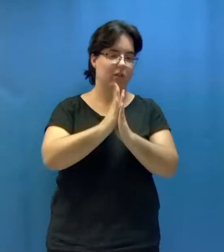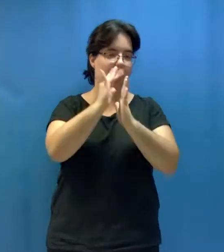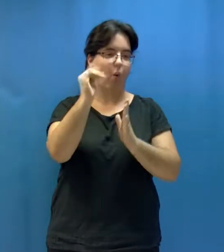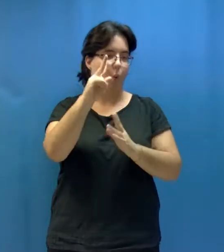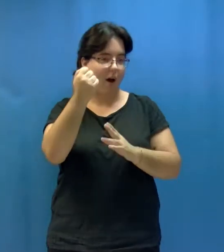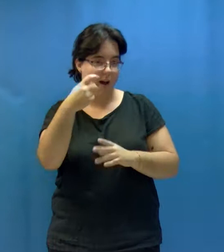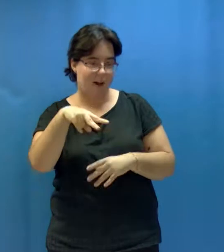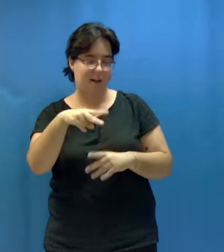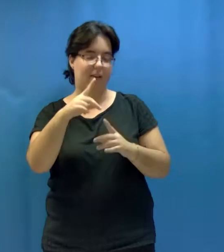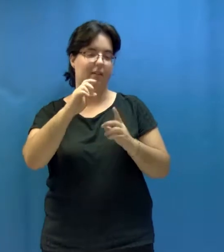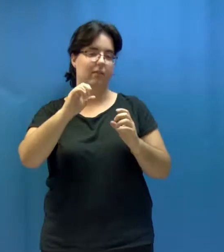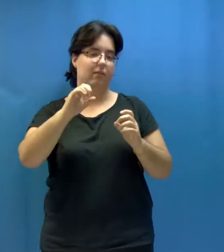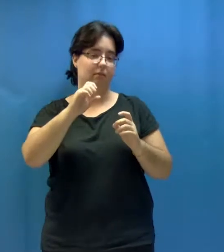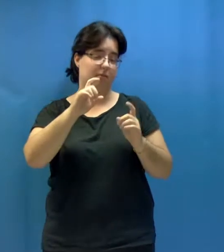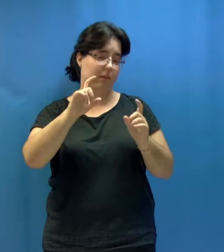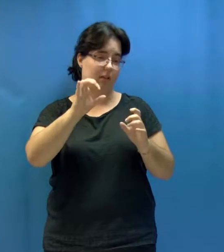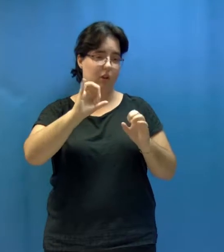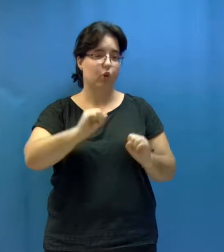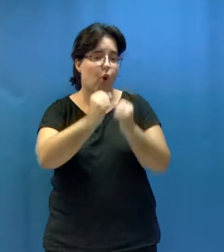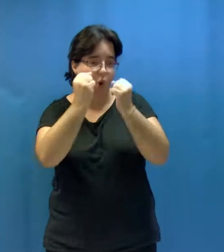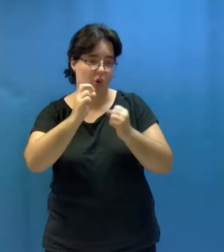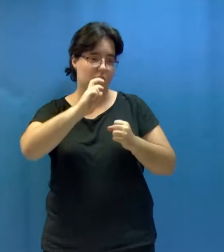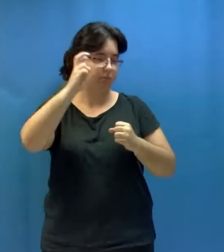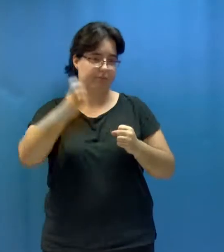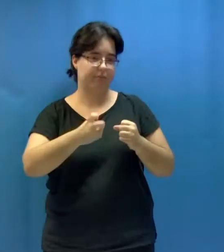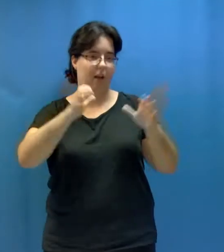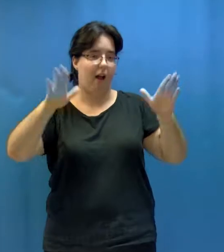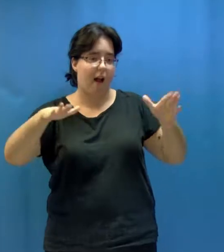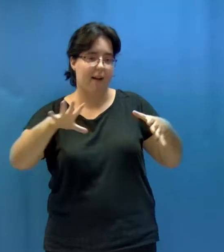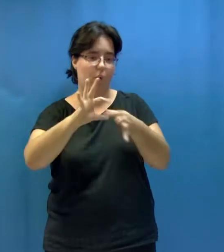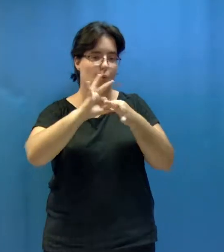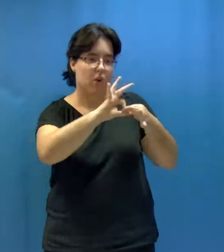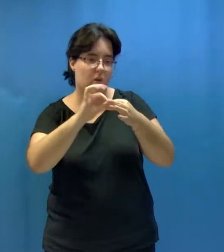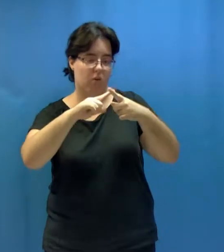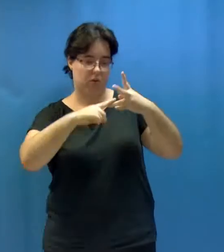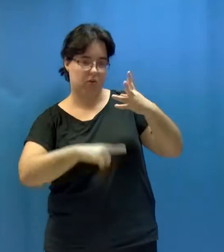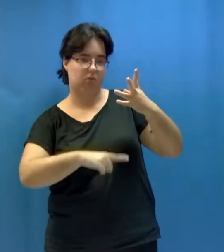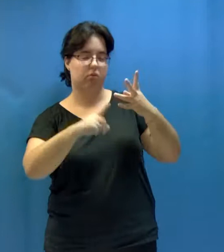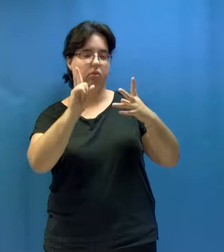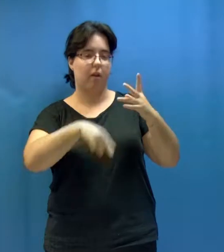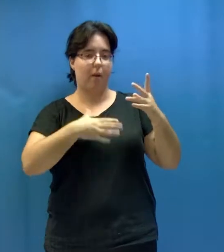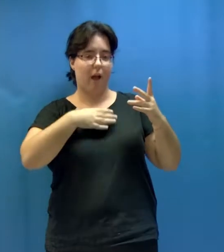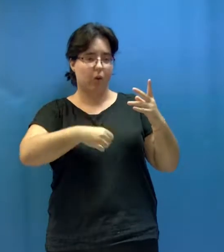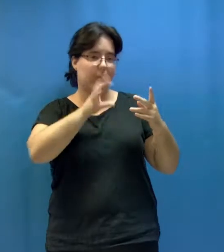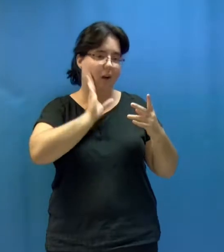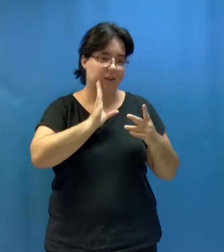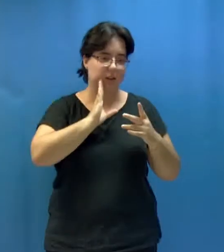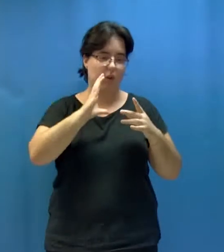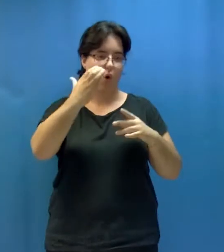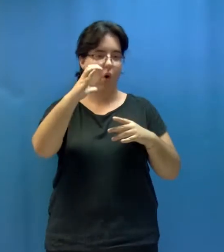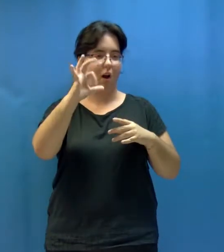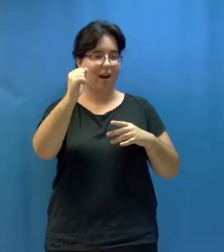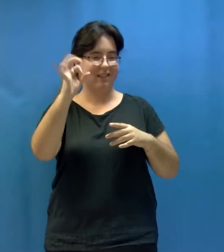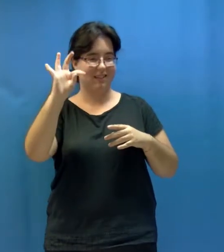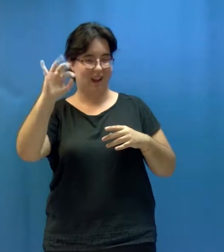Perpetuo Socorro, Columbrete, San Miguel, San Lorenzo, Los Ángeles, La Unión, Virgen del Pilar, Independientes del Ayuntamiento de Castellón, Castalia, Cardona Vives, San